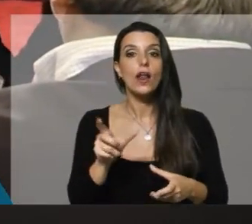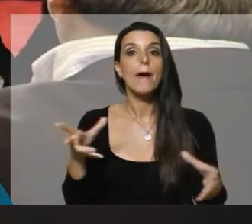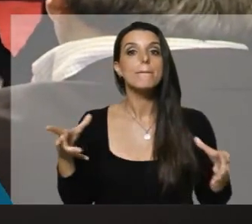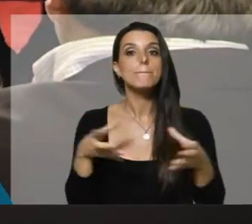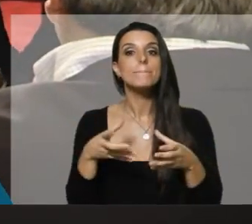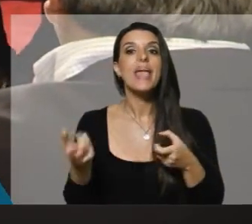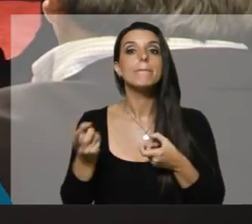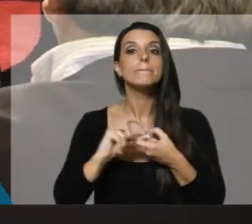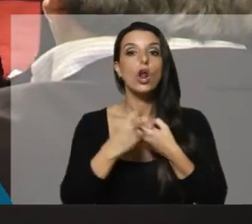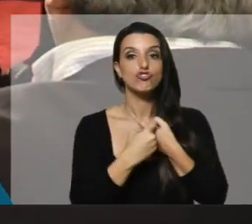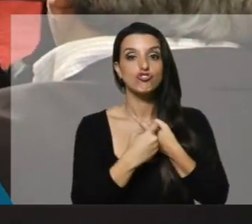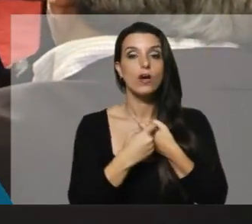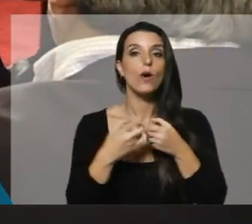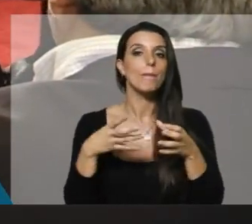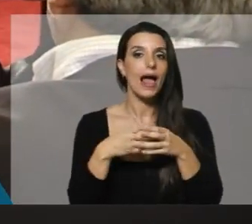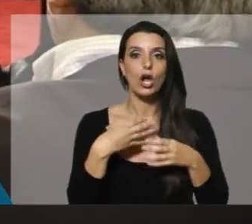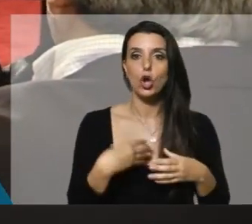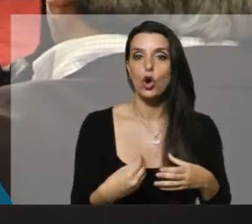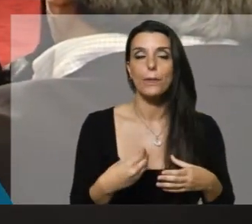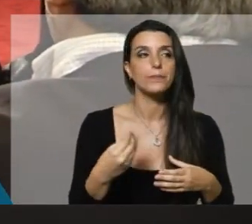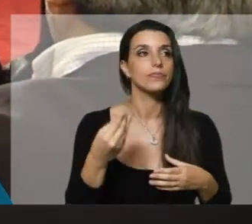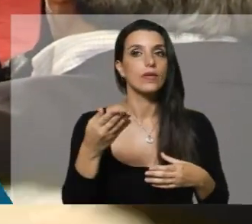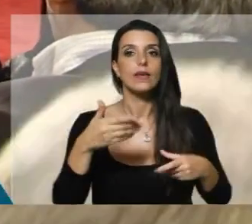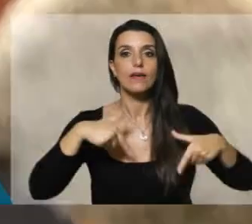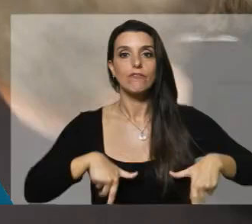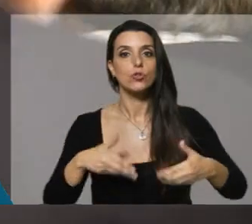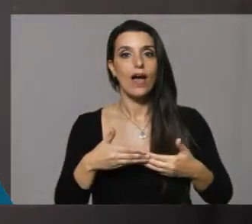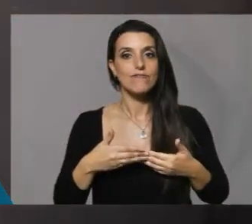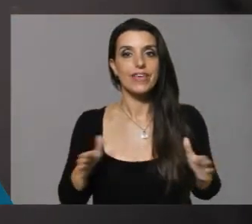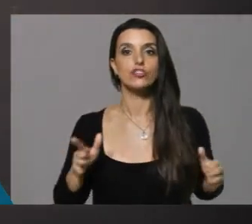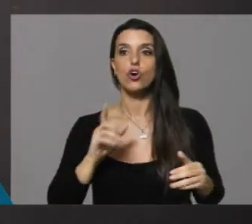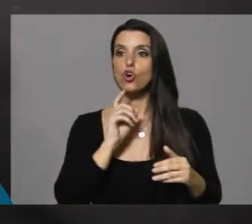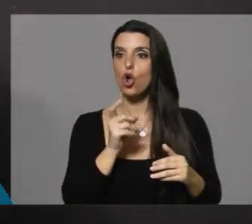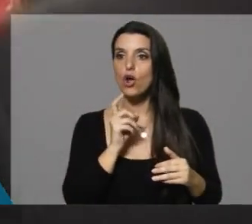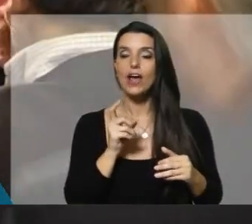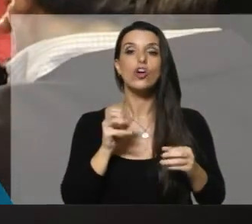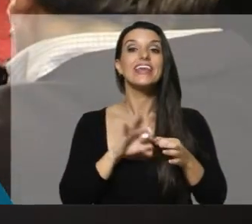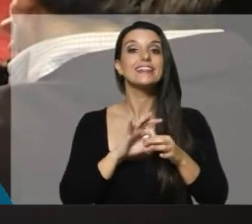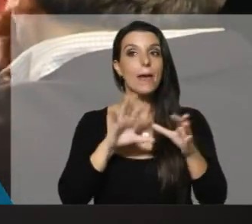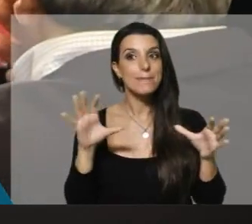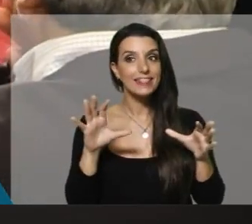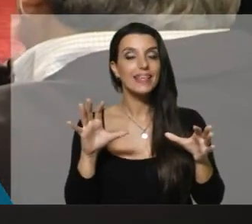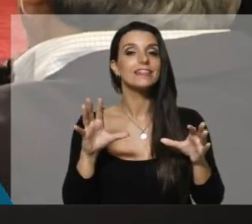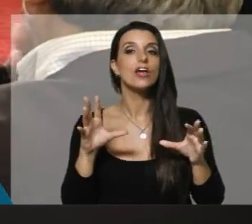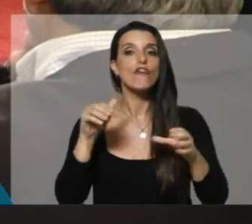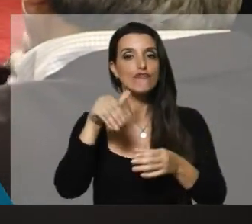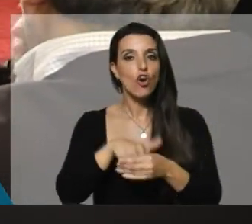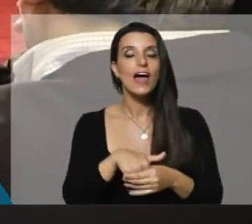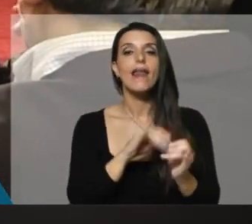Partido Nacional, del Partido Cabildo Abierto, del Partido Colorado y del Partido Independiente, a votar por el